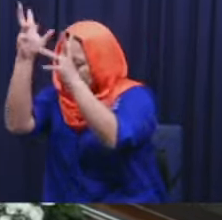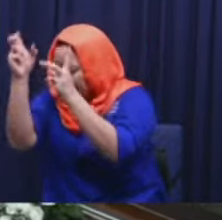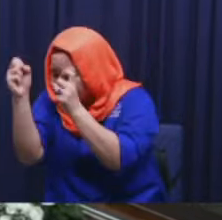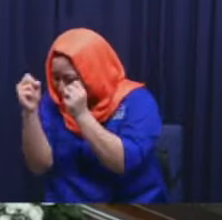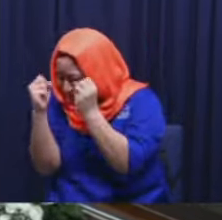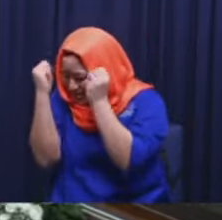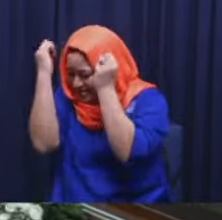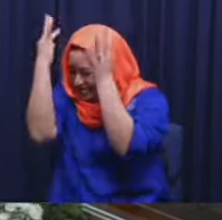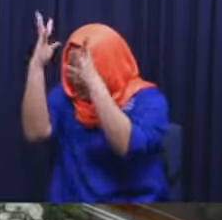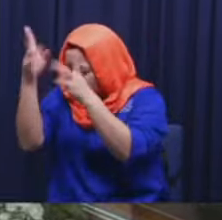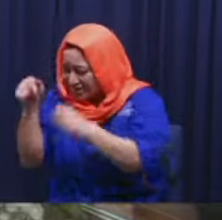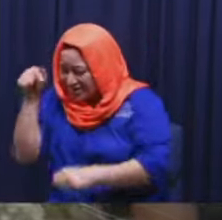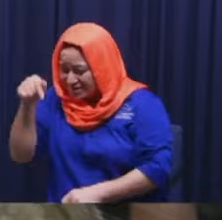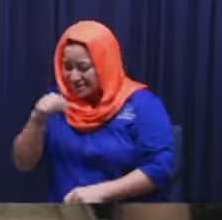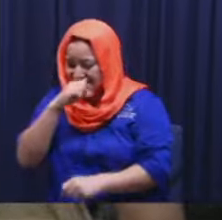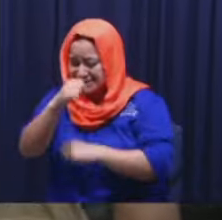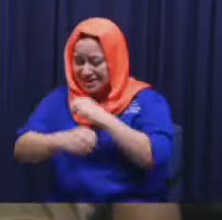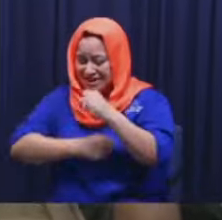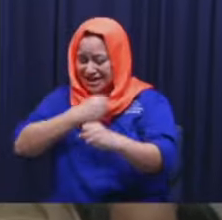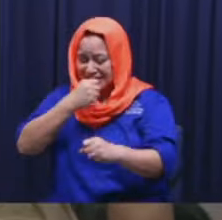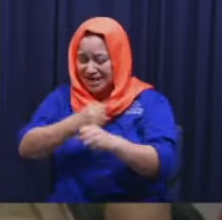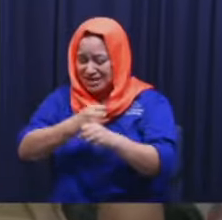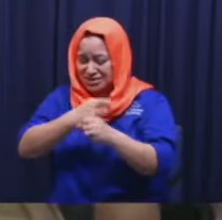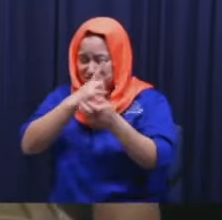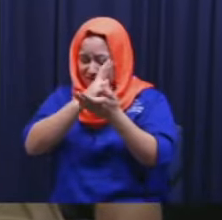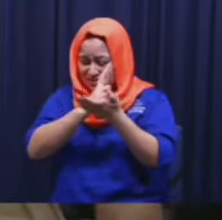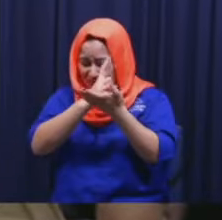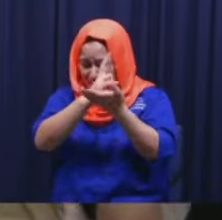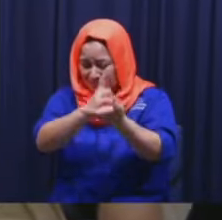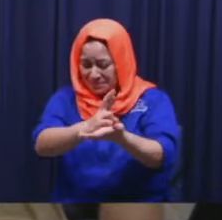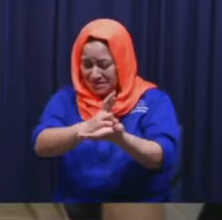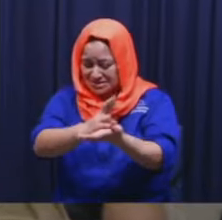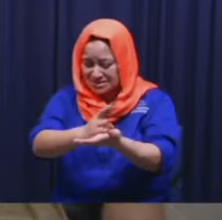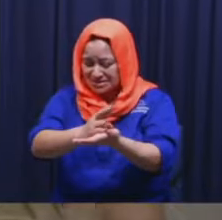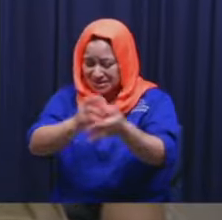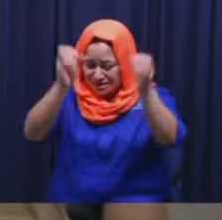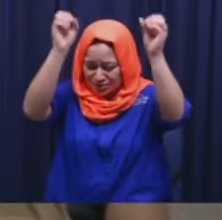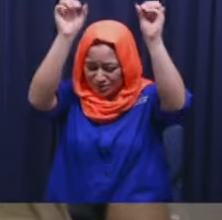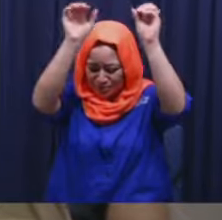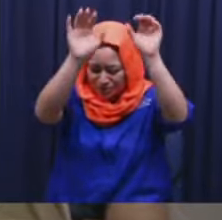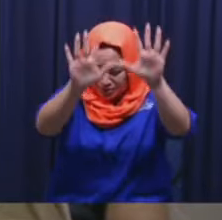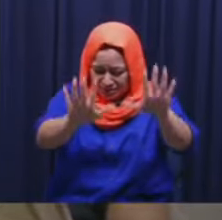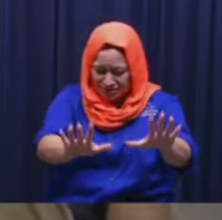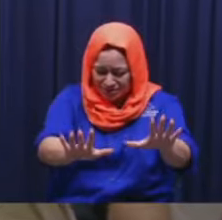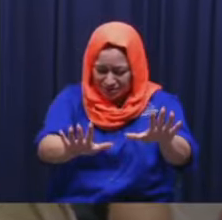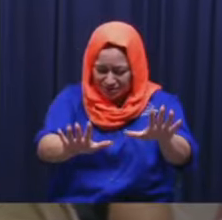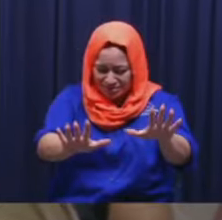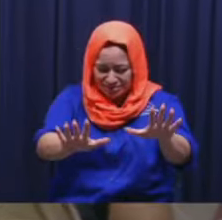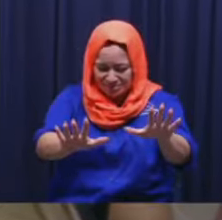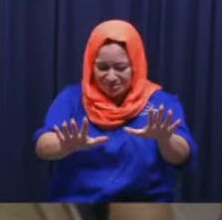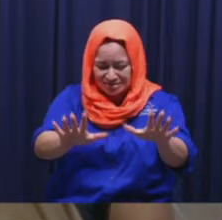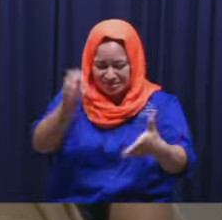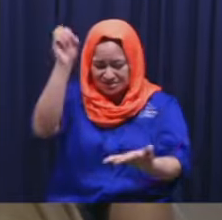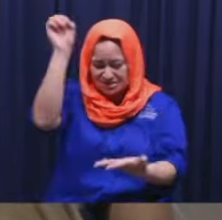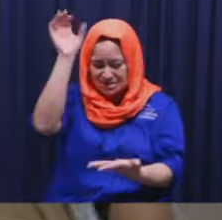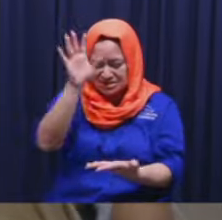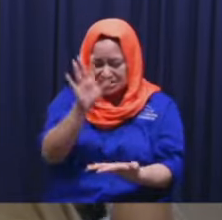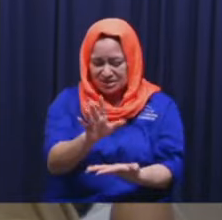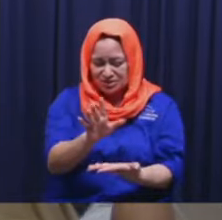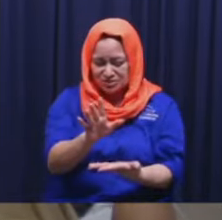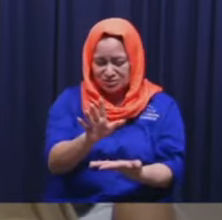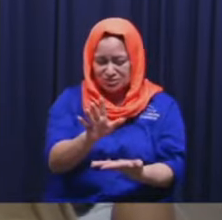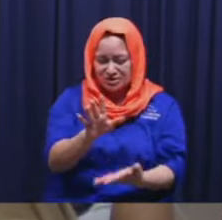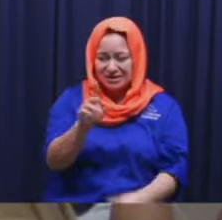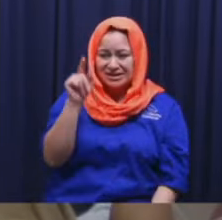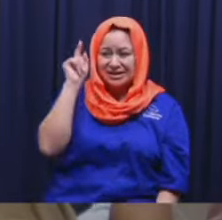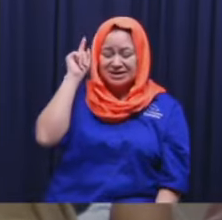la recompensa les caiga totalmente sobre su cabeza. Y que aquellos